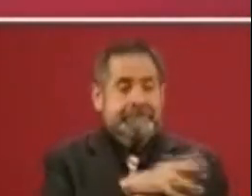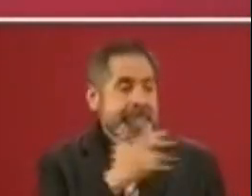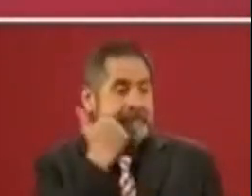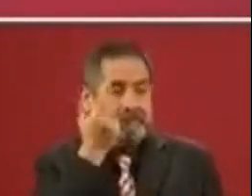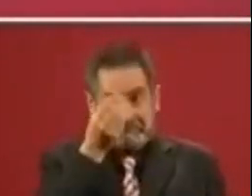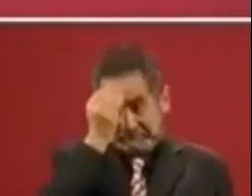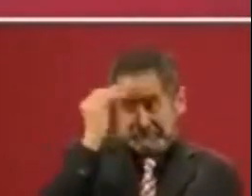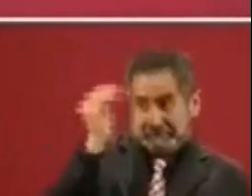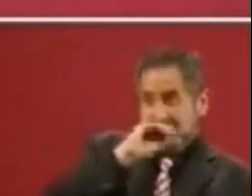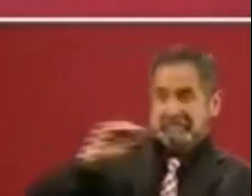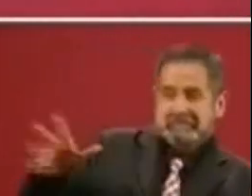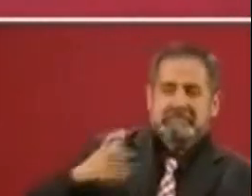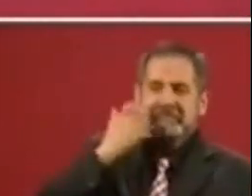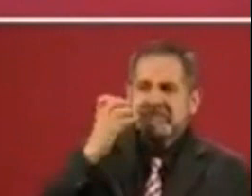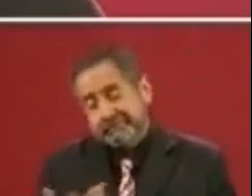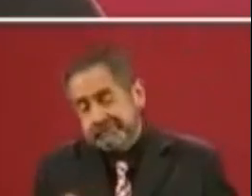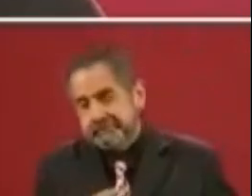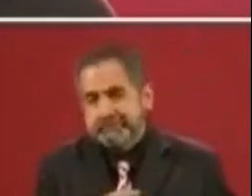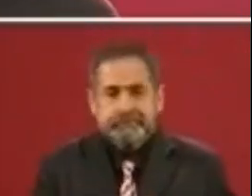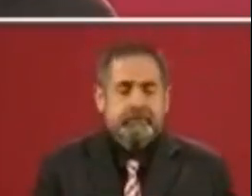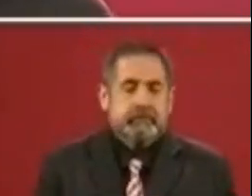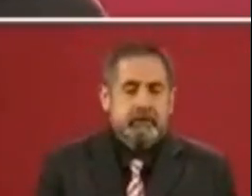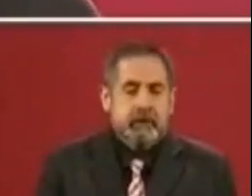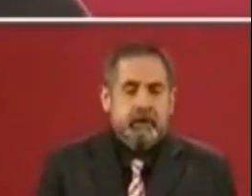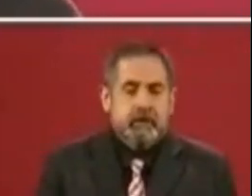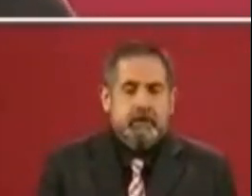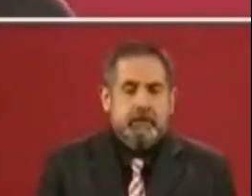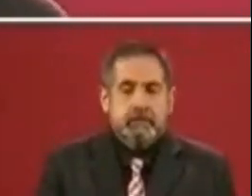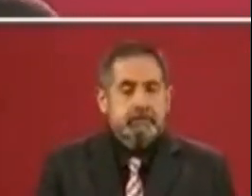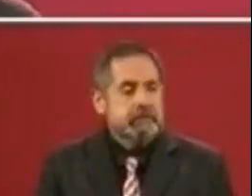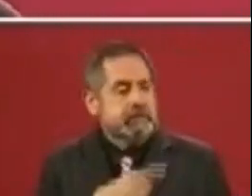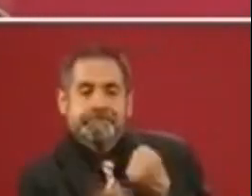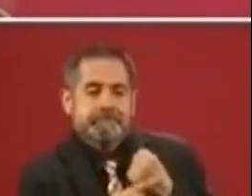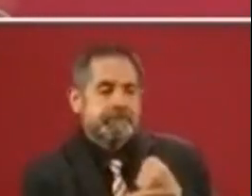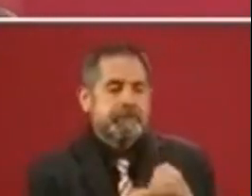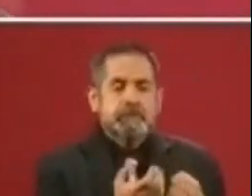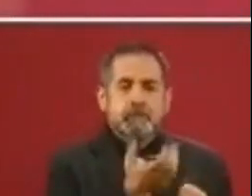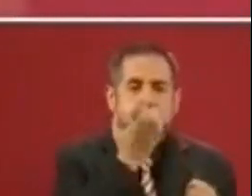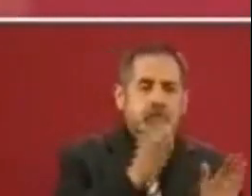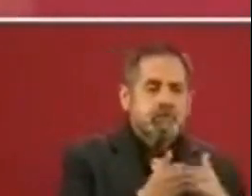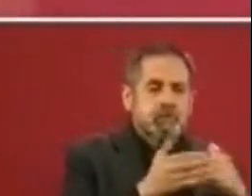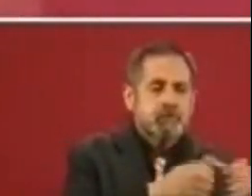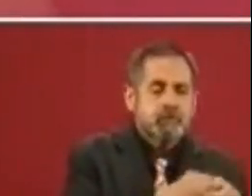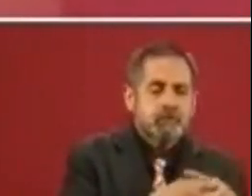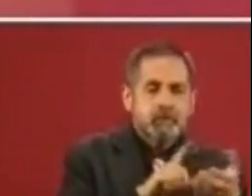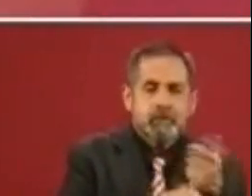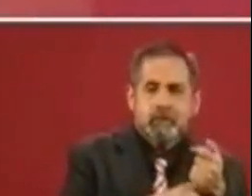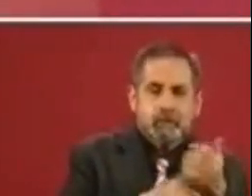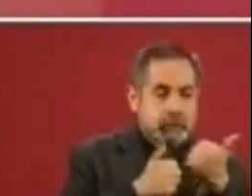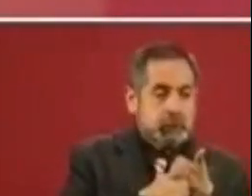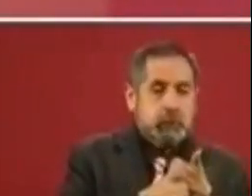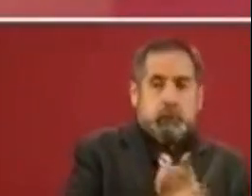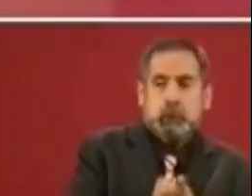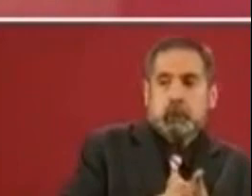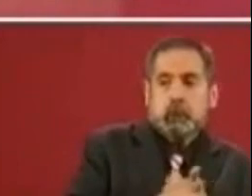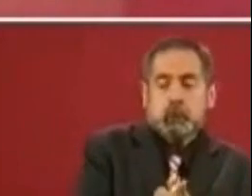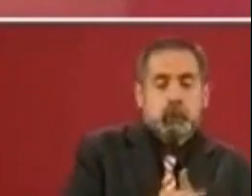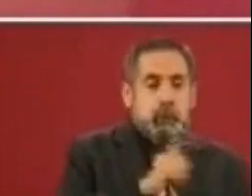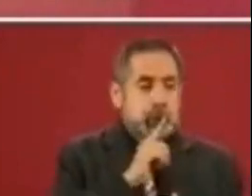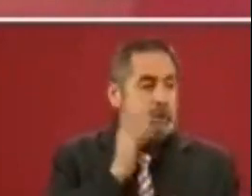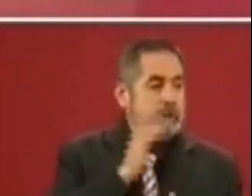que fracase, es el conservadurismo disfrazado